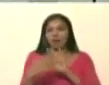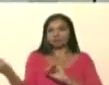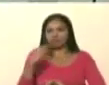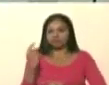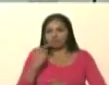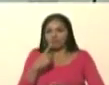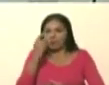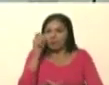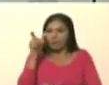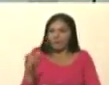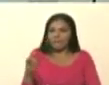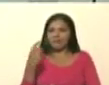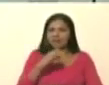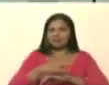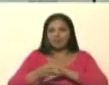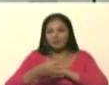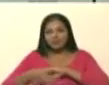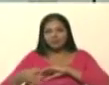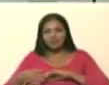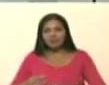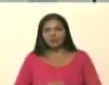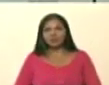del municipio